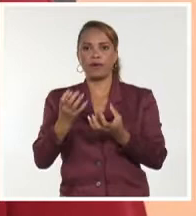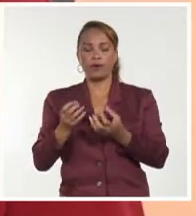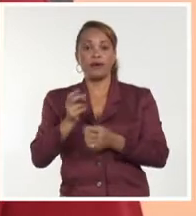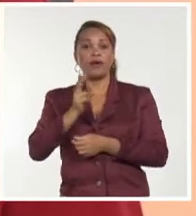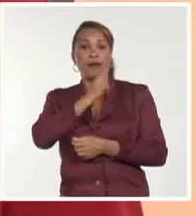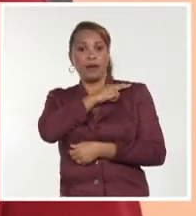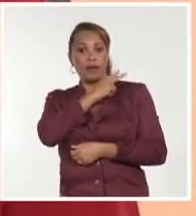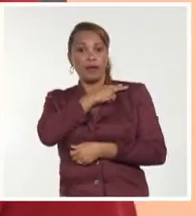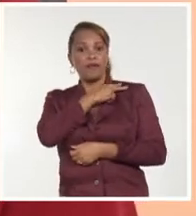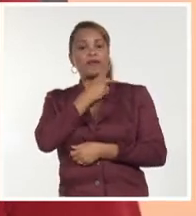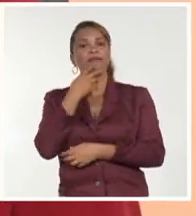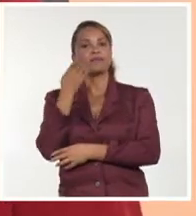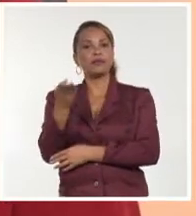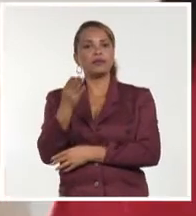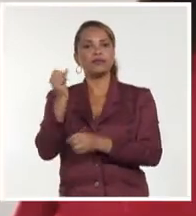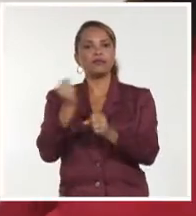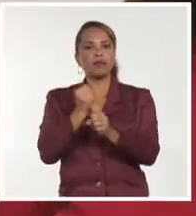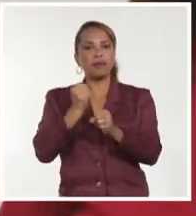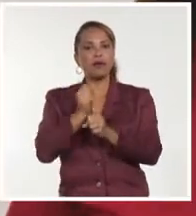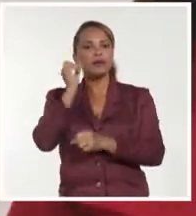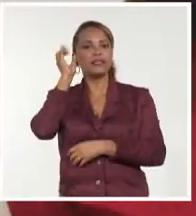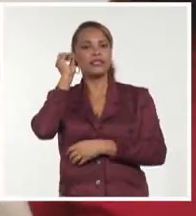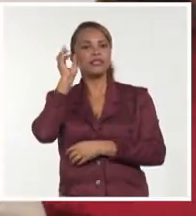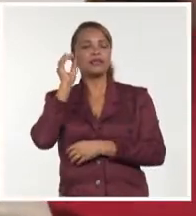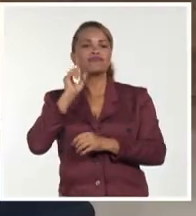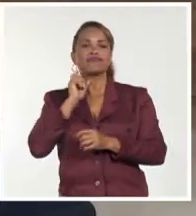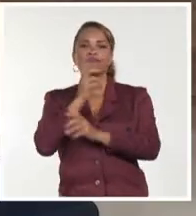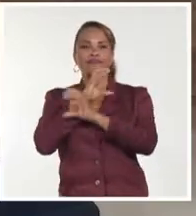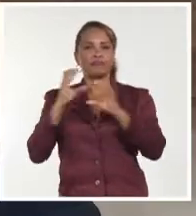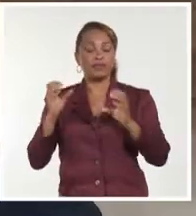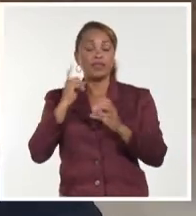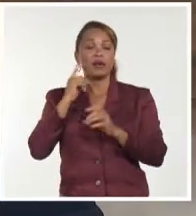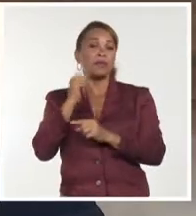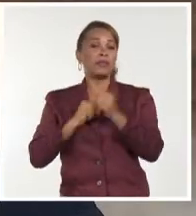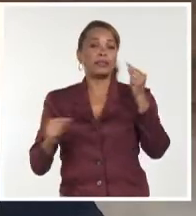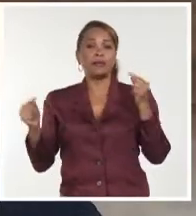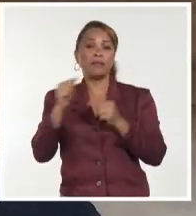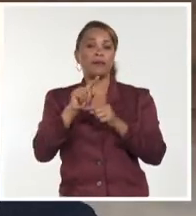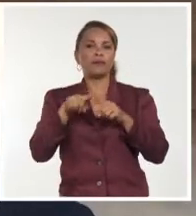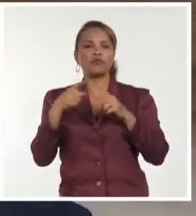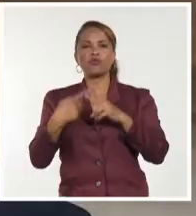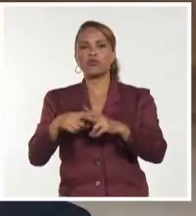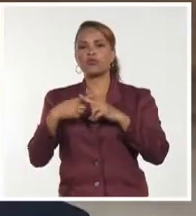instó al empleo eficaz de la ciencia e innovación como pilares necesarios para solucionar las